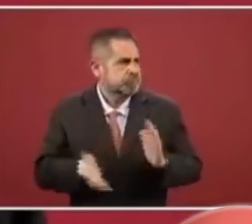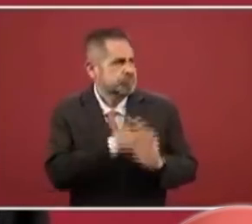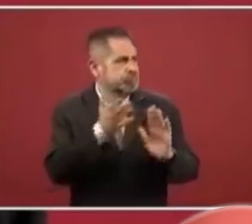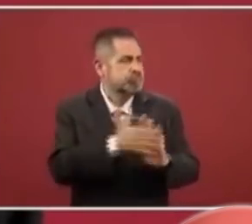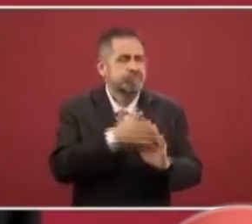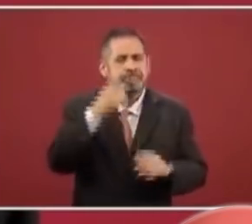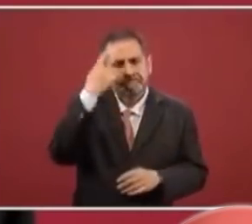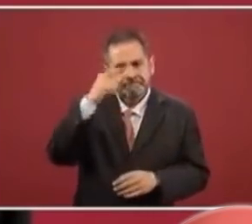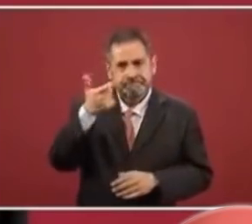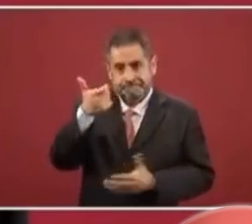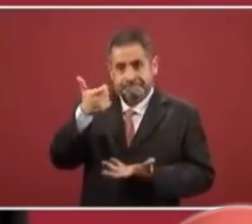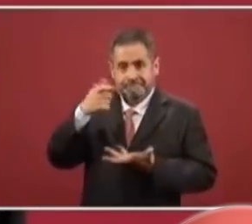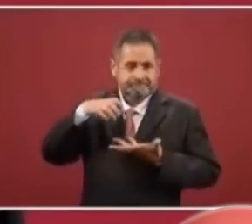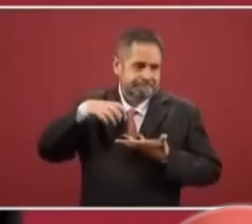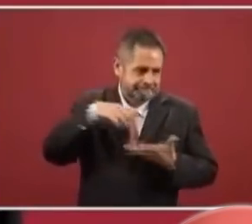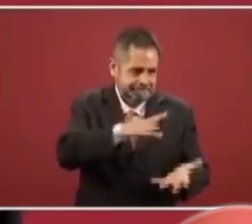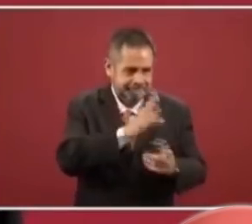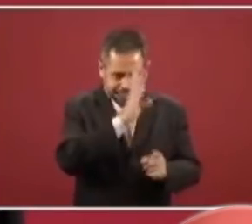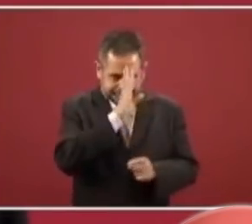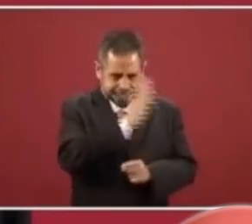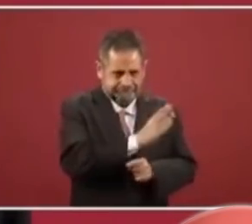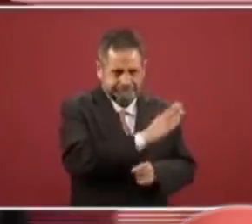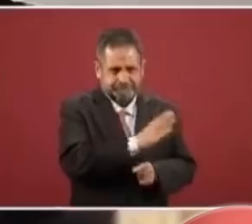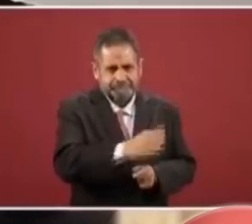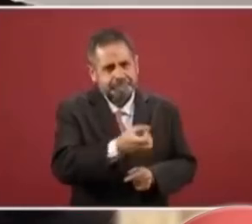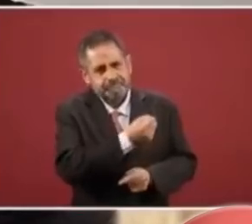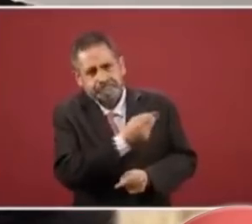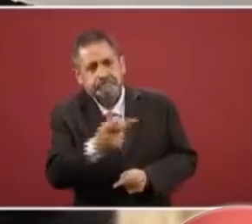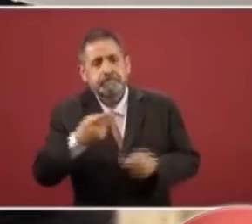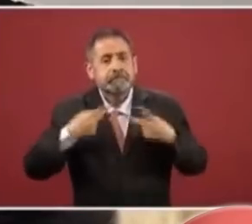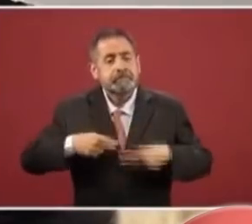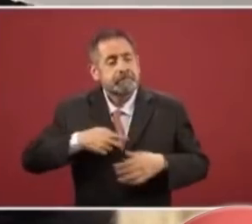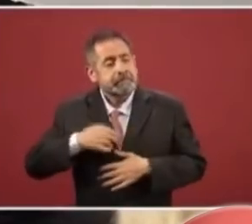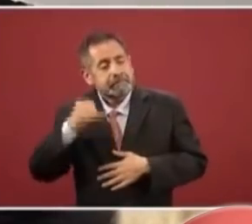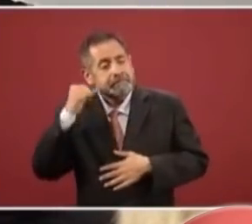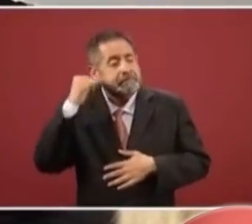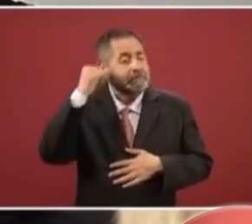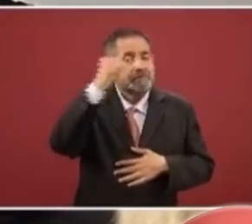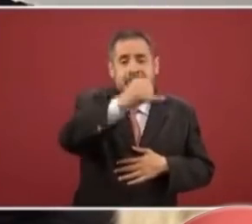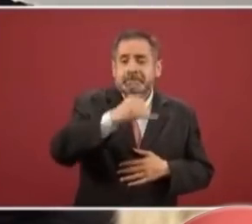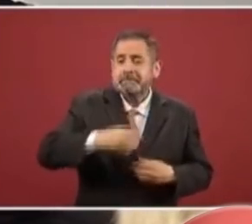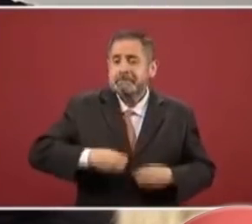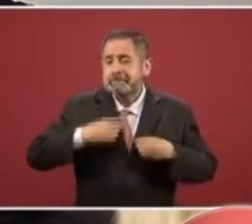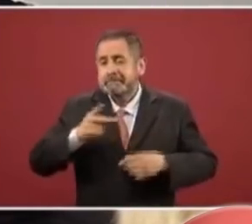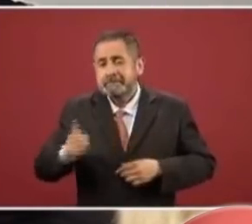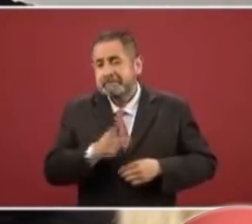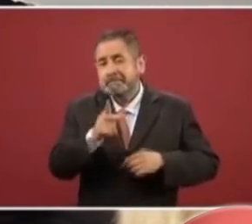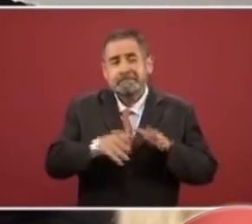manera directa los apoyos a la gente que vive en las comunidades más apartadas.